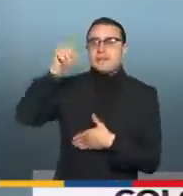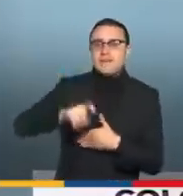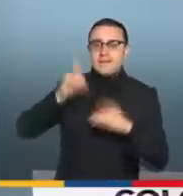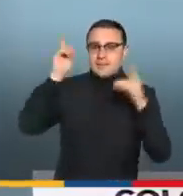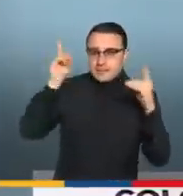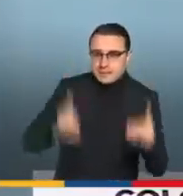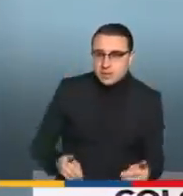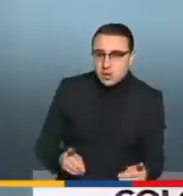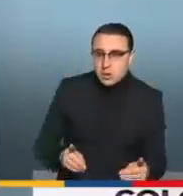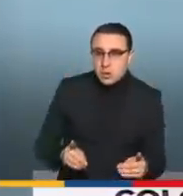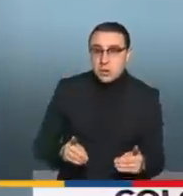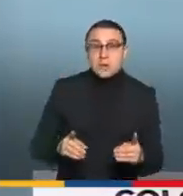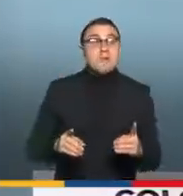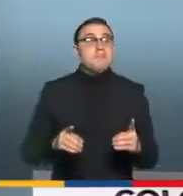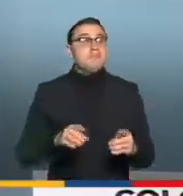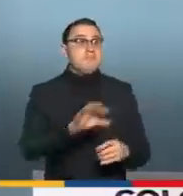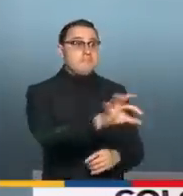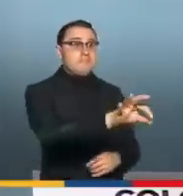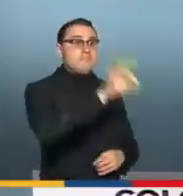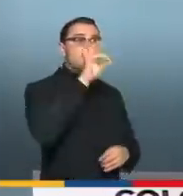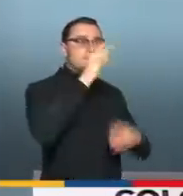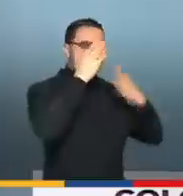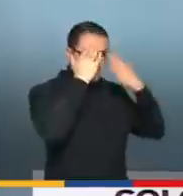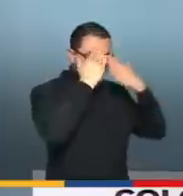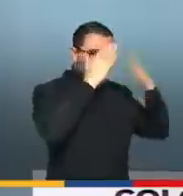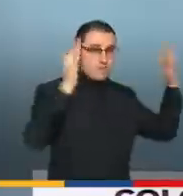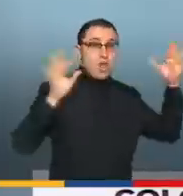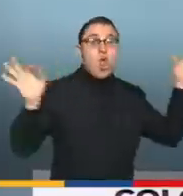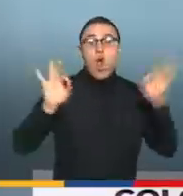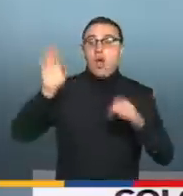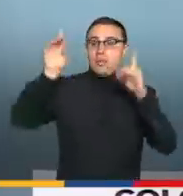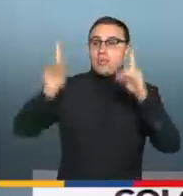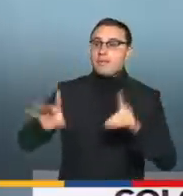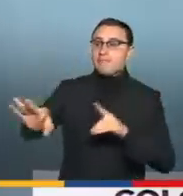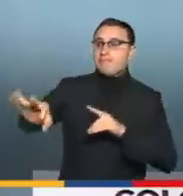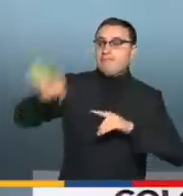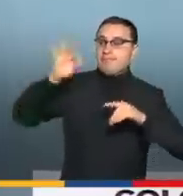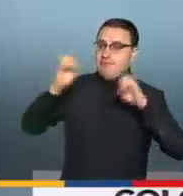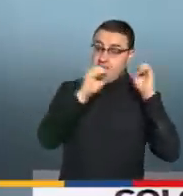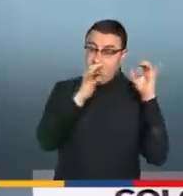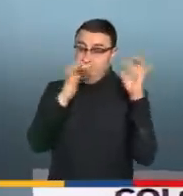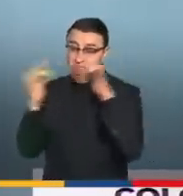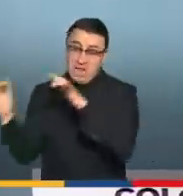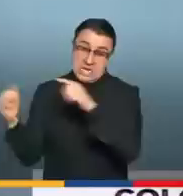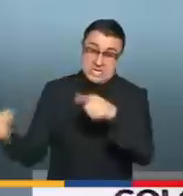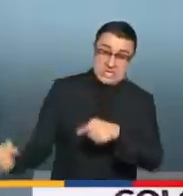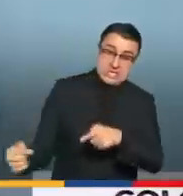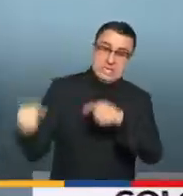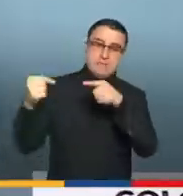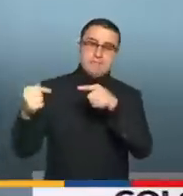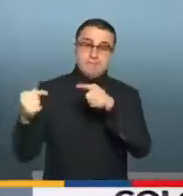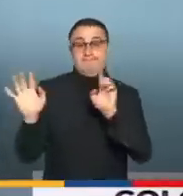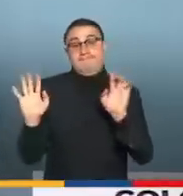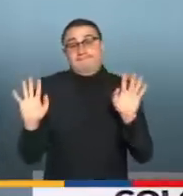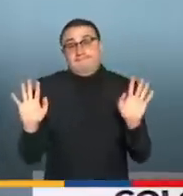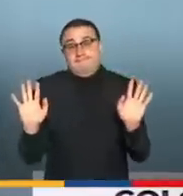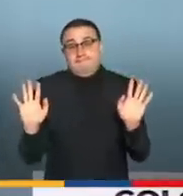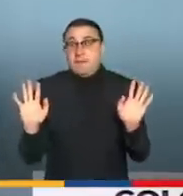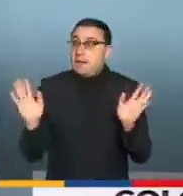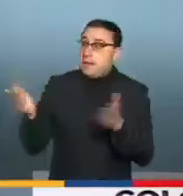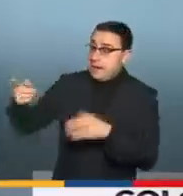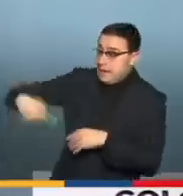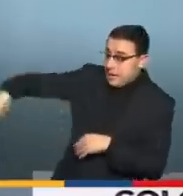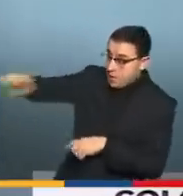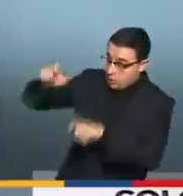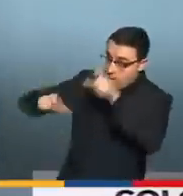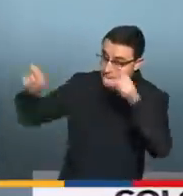si vamos hacia la democracia o hacia la guerra y la confrontación. Y son los venezolanos, nadie